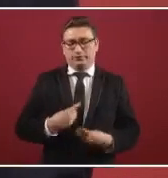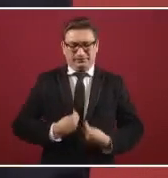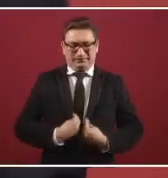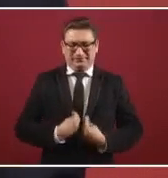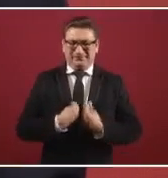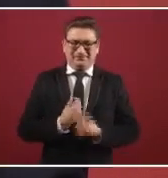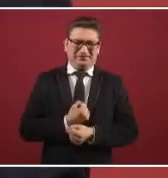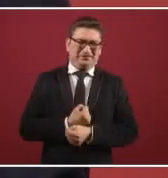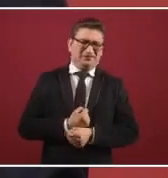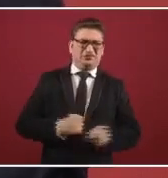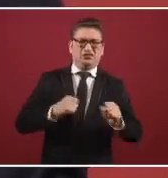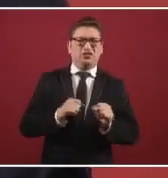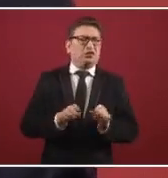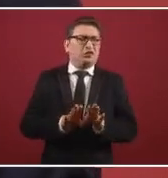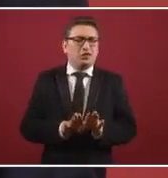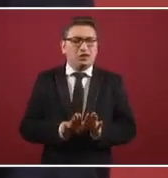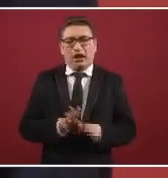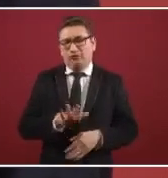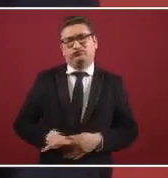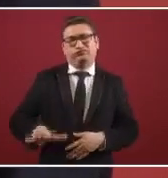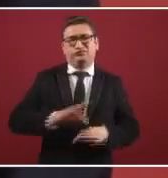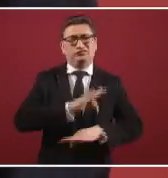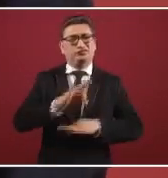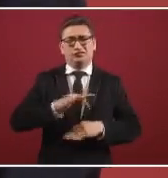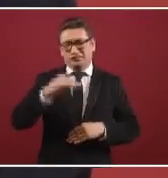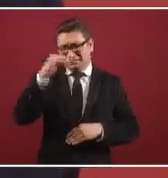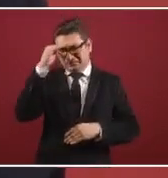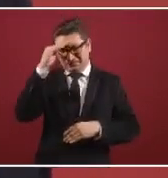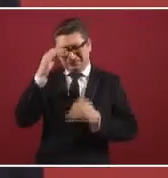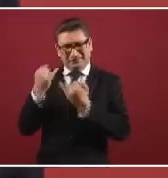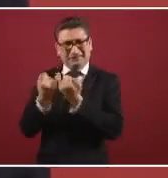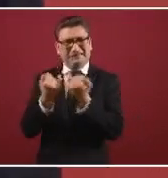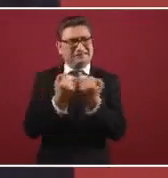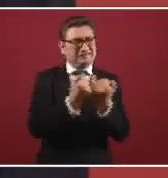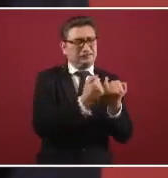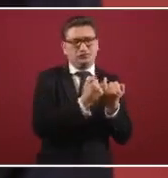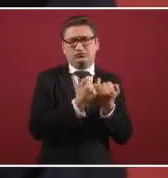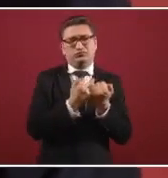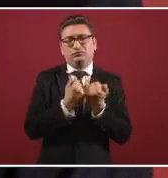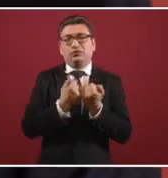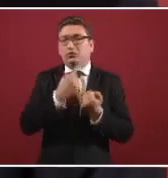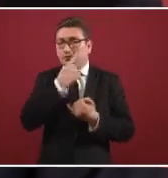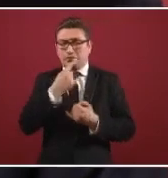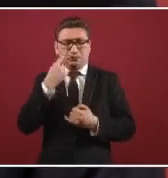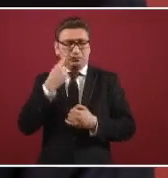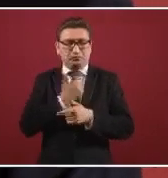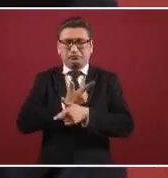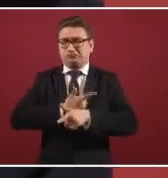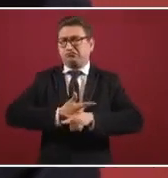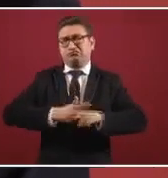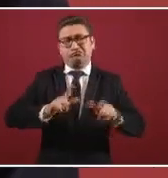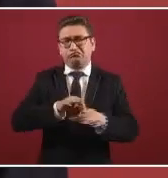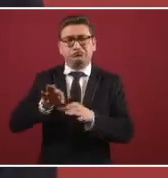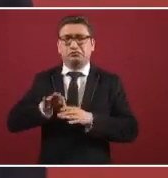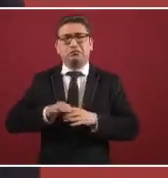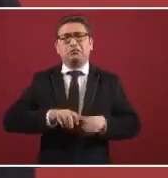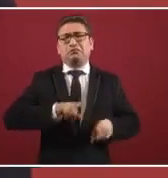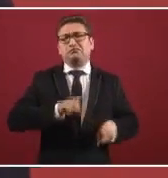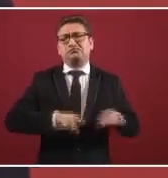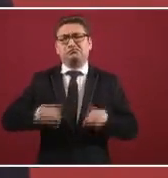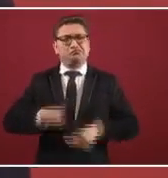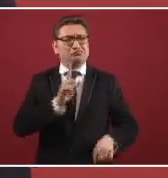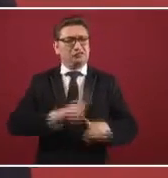todos pensáramos de la misma forma. La democracia es pluralidad, es